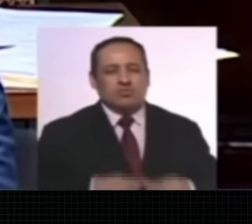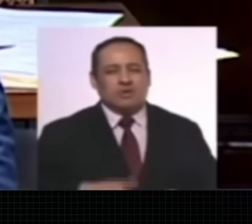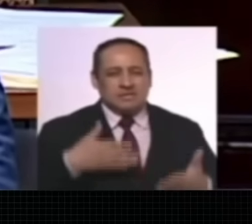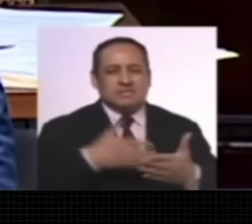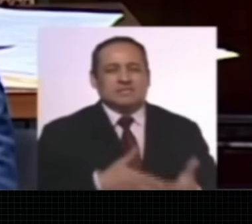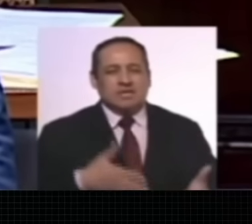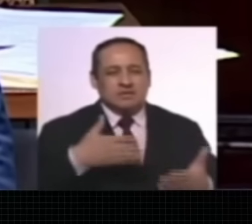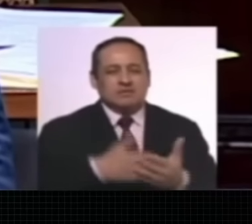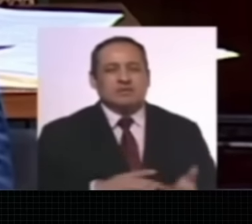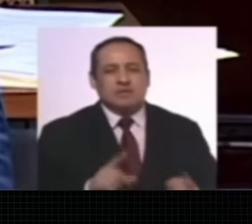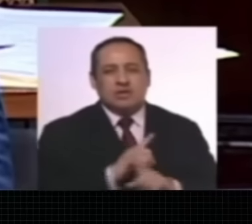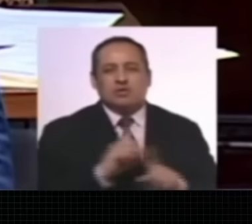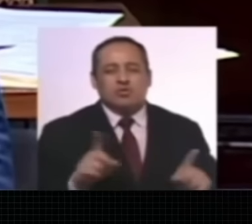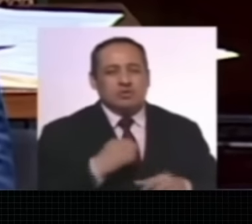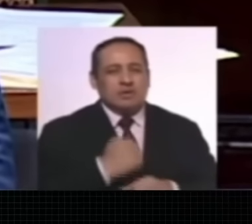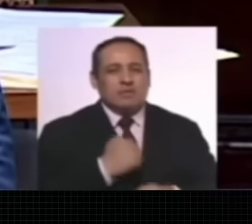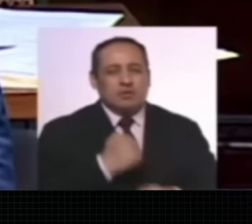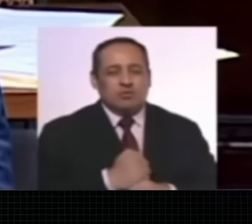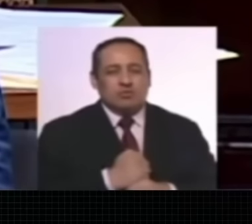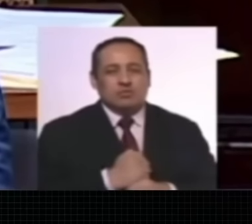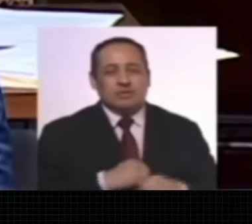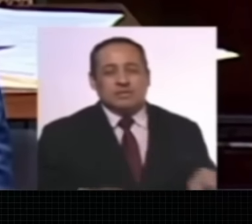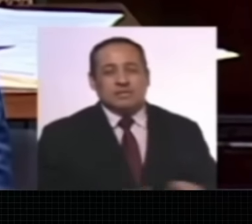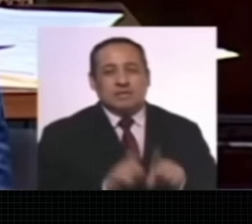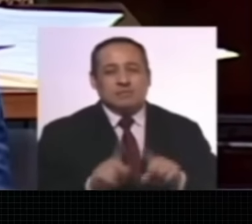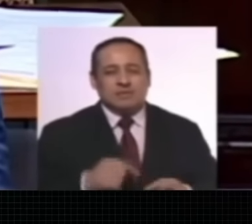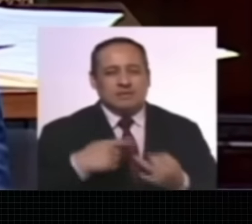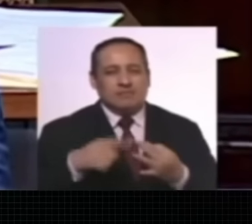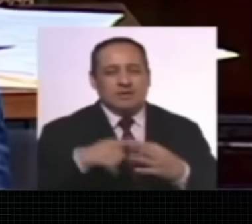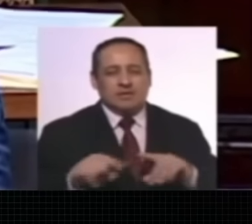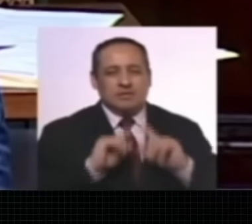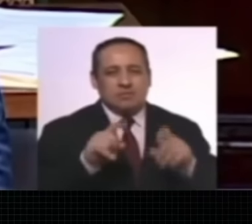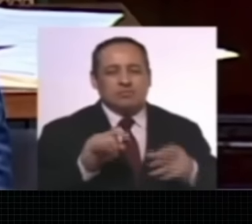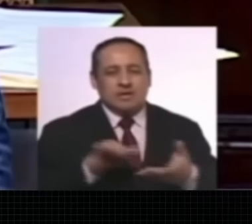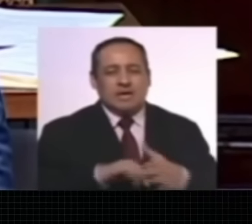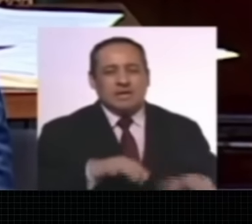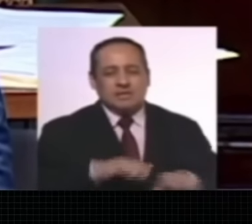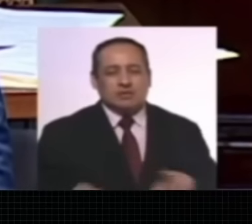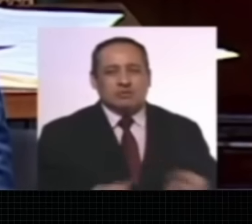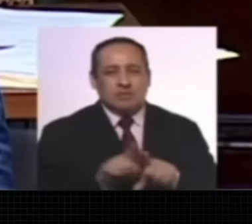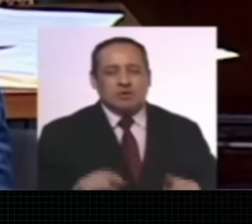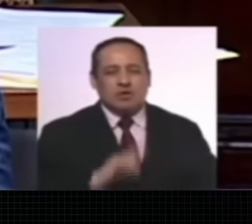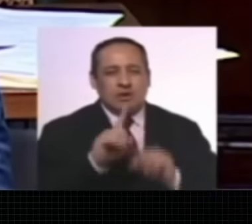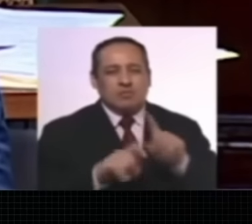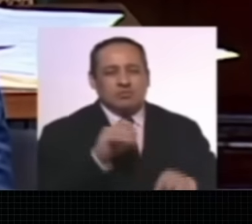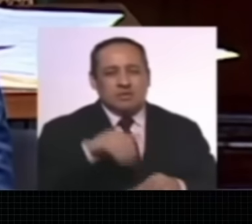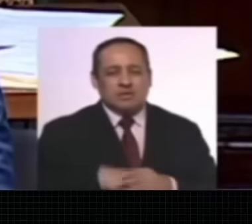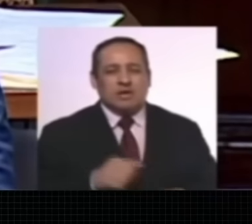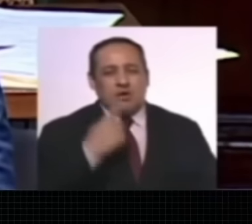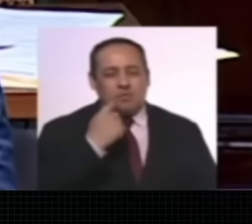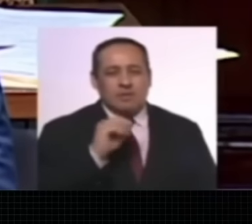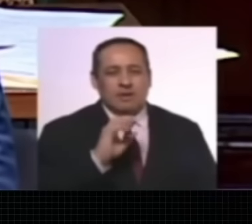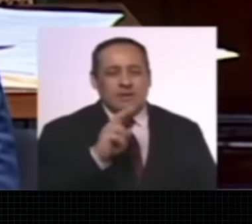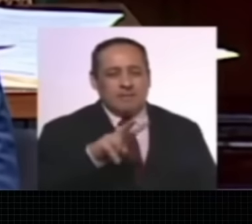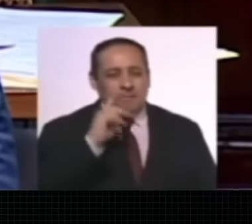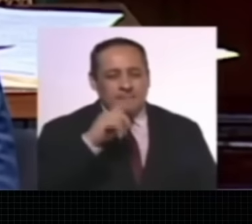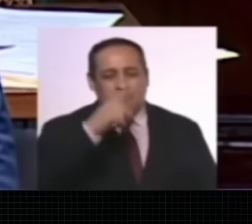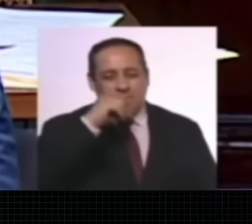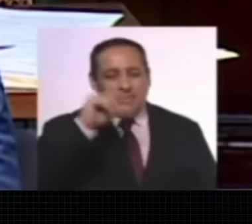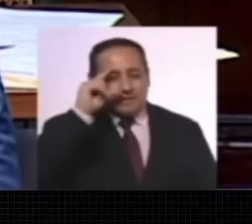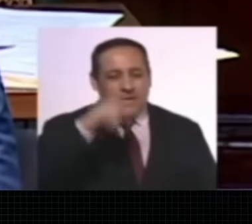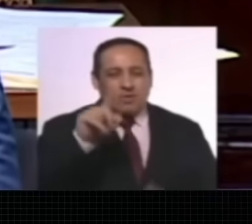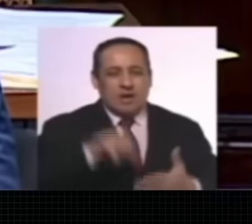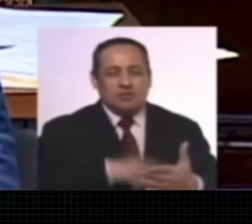en lo que no ha funcionado y las preguntas que en su momento se hicieron con el referéndum del señor vizcarra hoy baccado